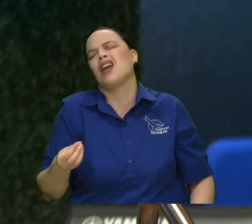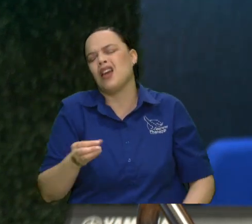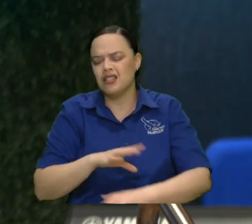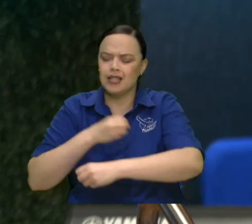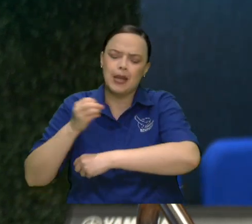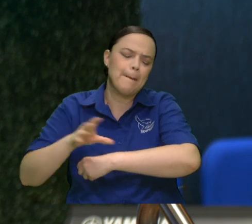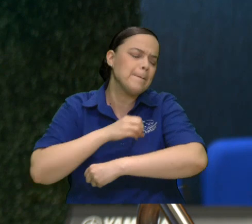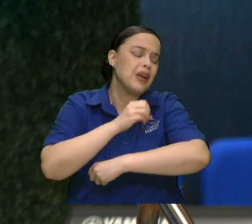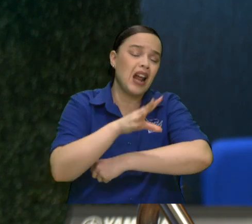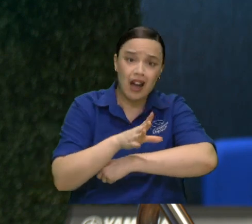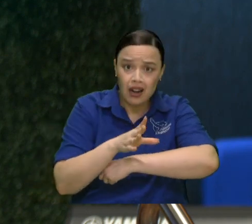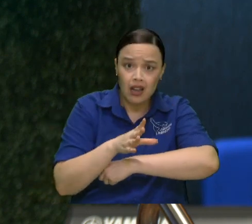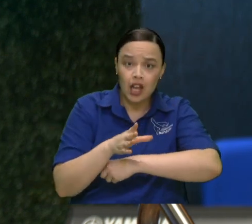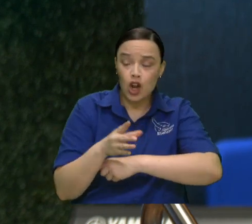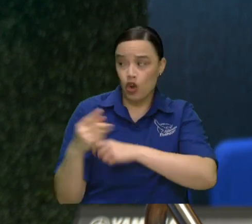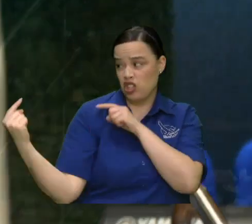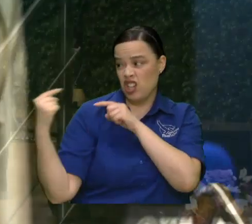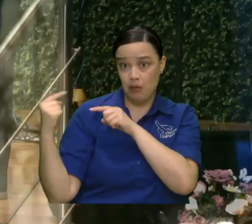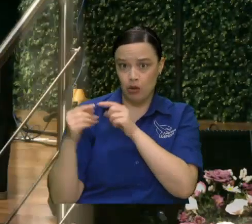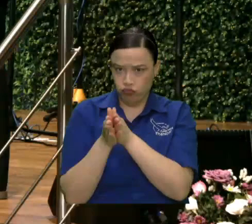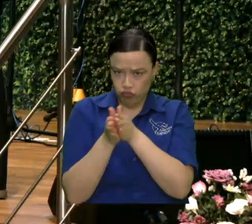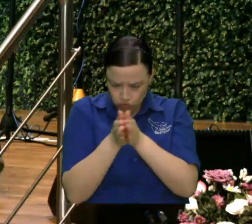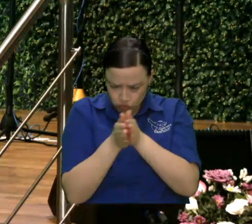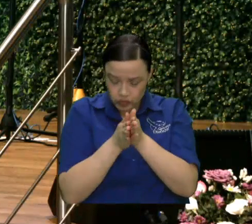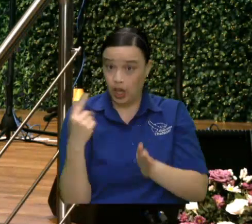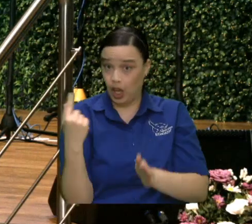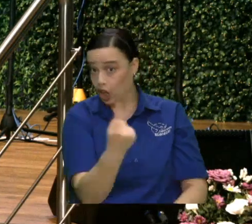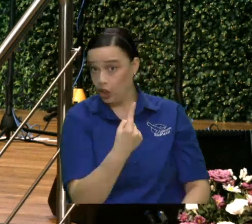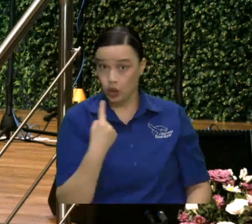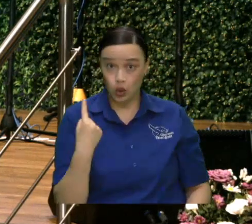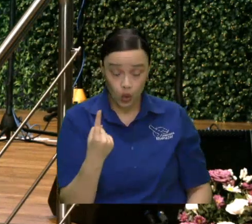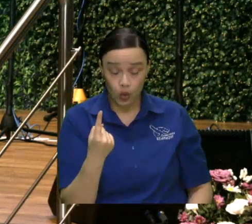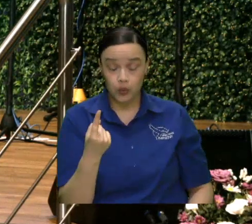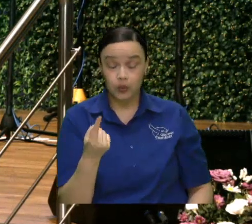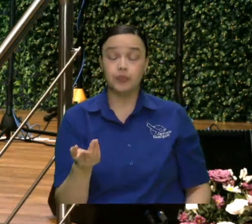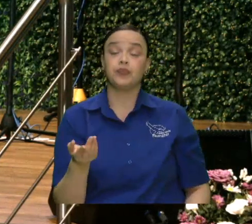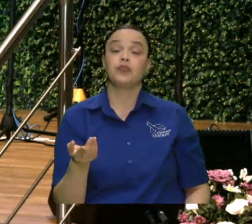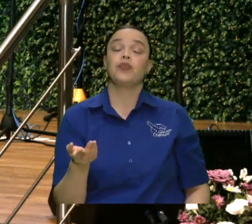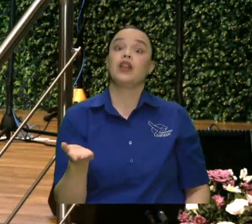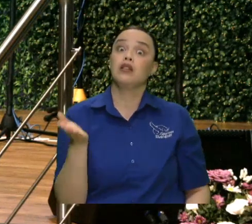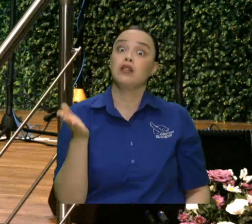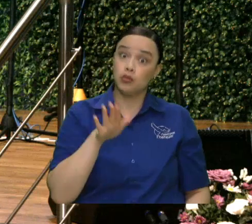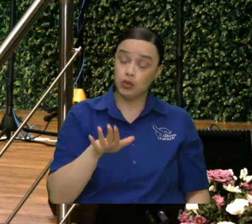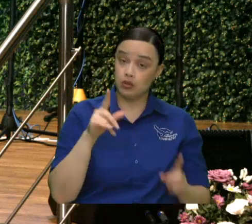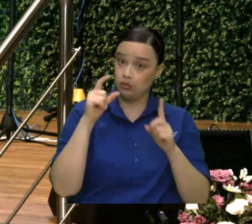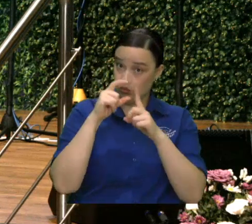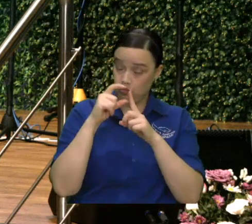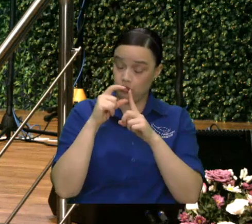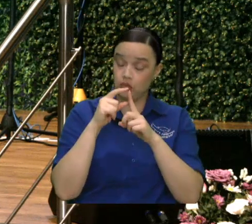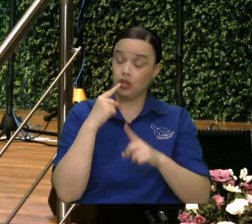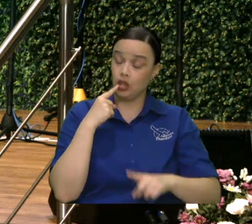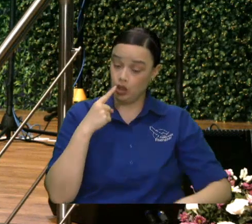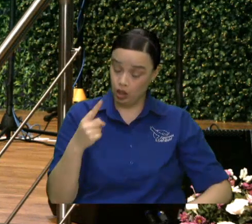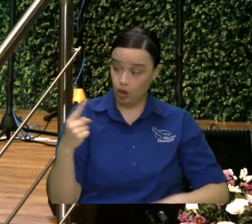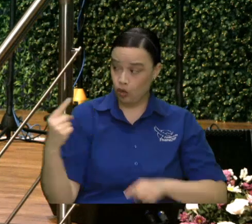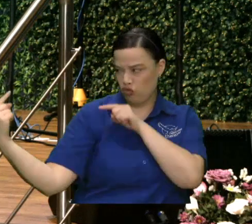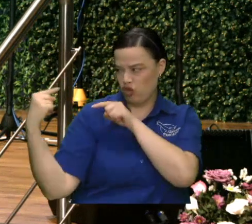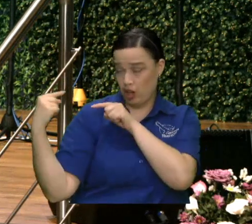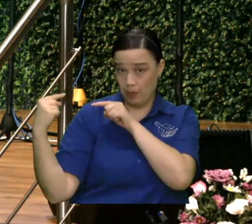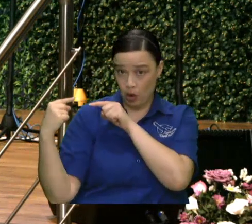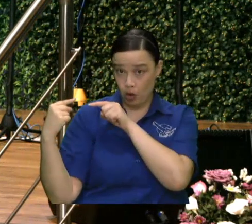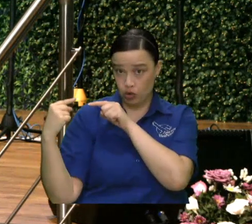todo de tal manera que luego de esta palabra dice que los enemigos acampaban